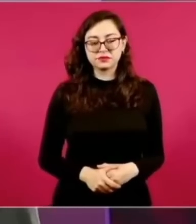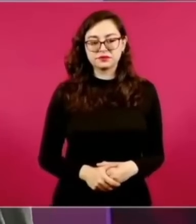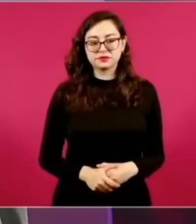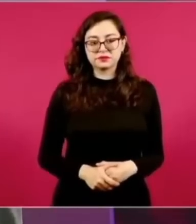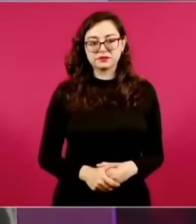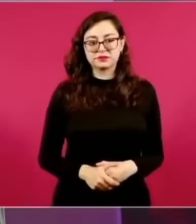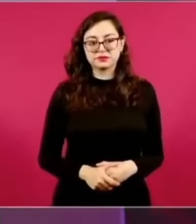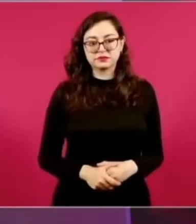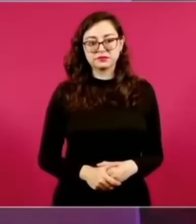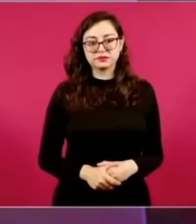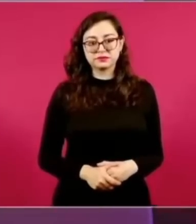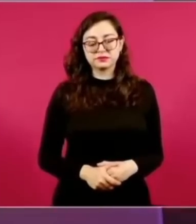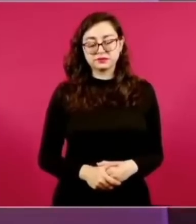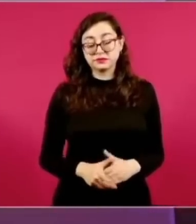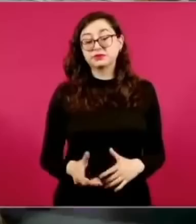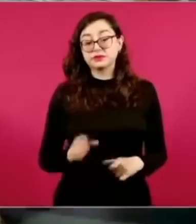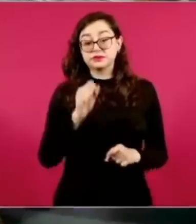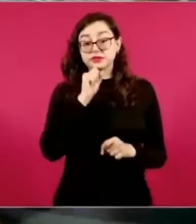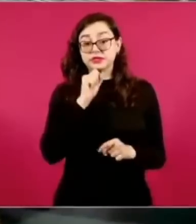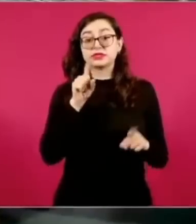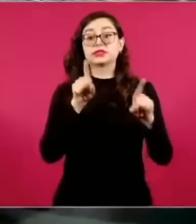como lo fue después